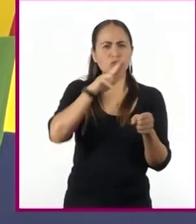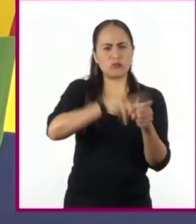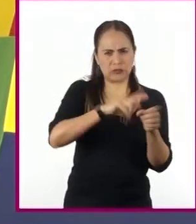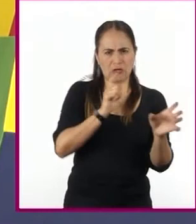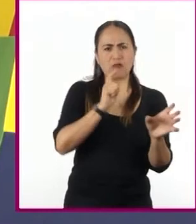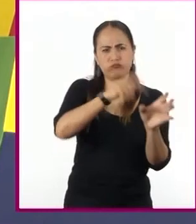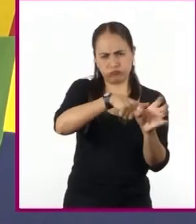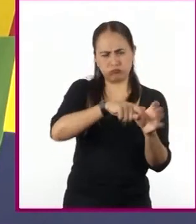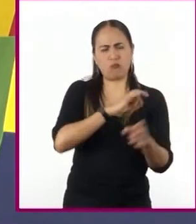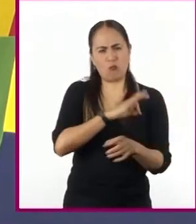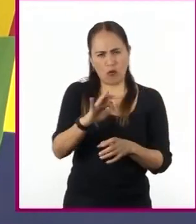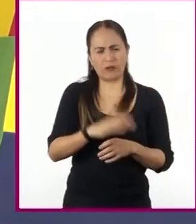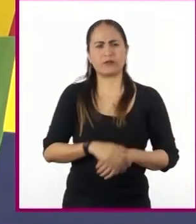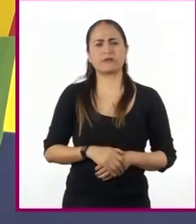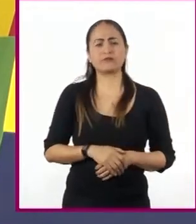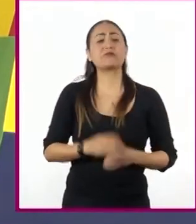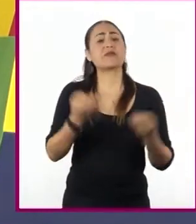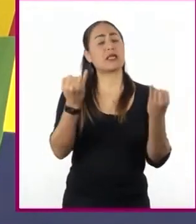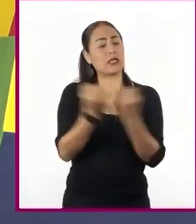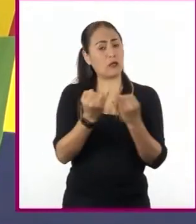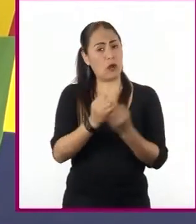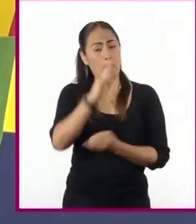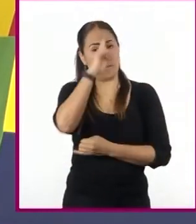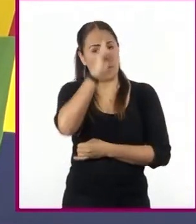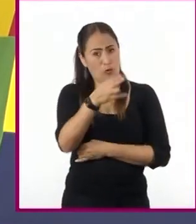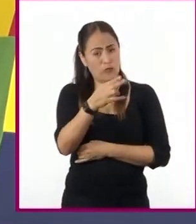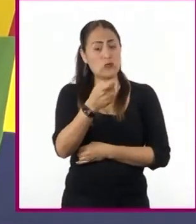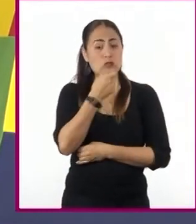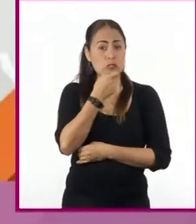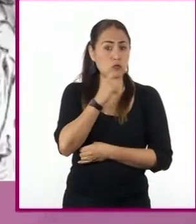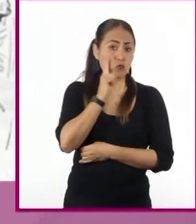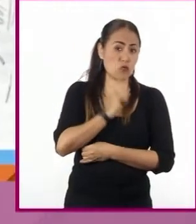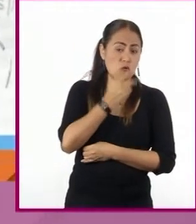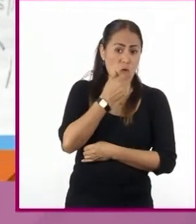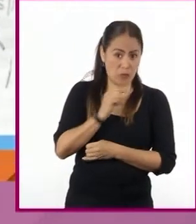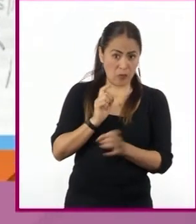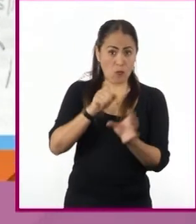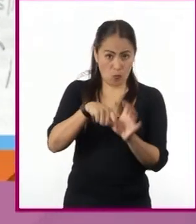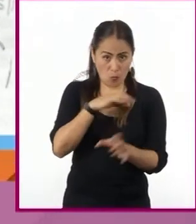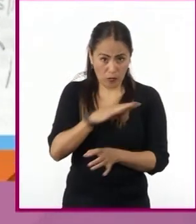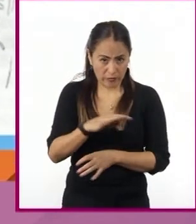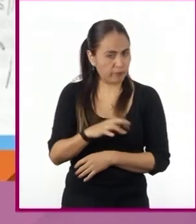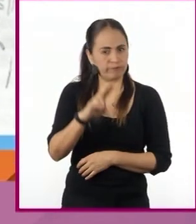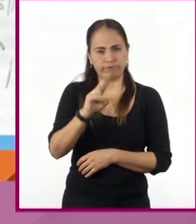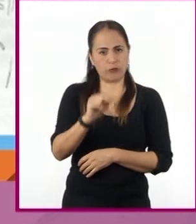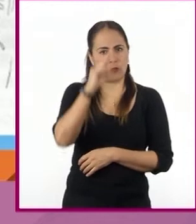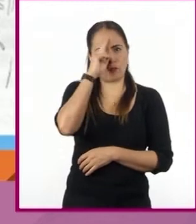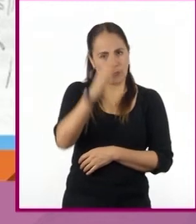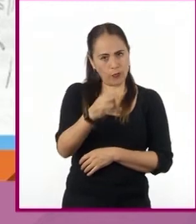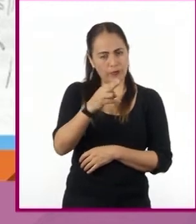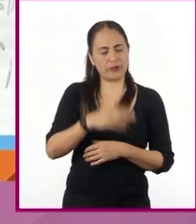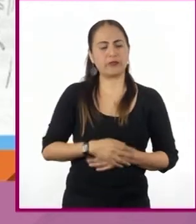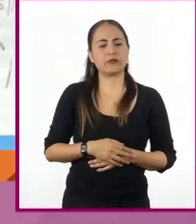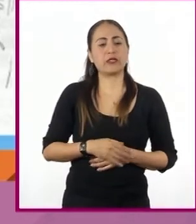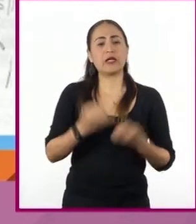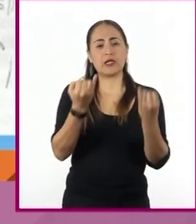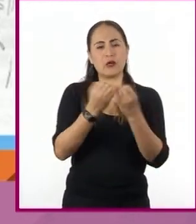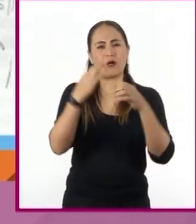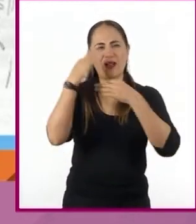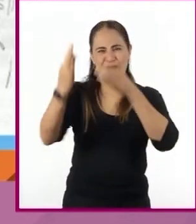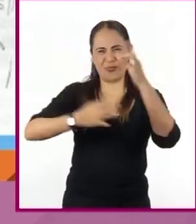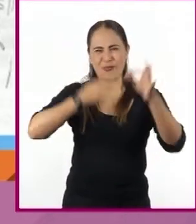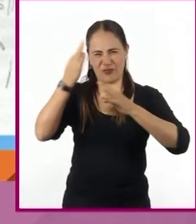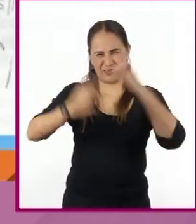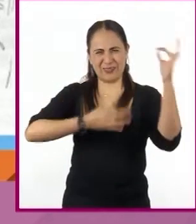por supuesto, la prohibición del trabajo infantil. Esta nota también nos habla acerca de un conflicto